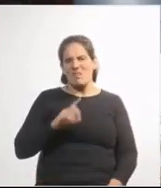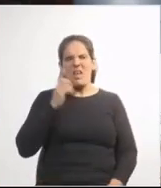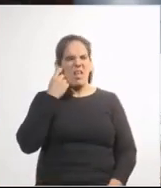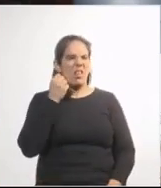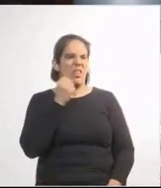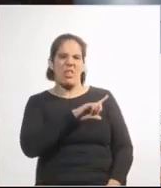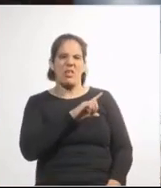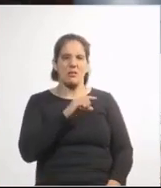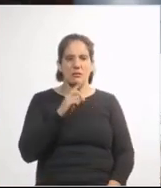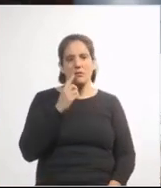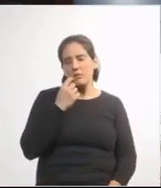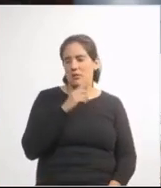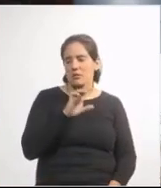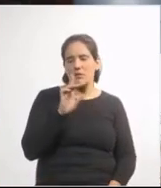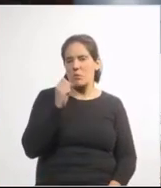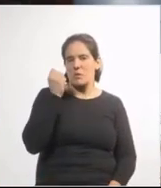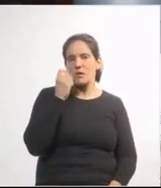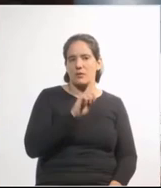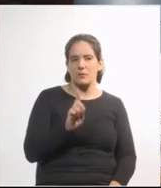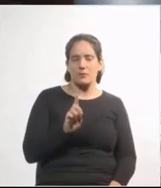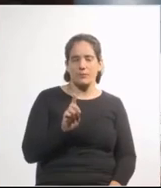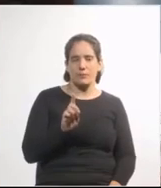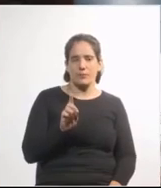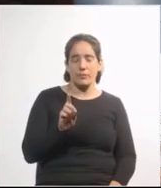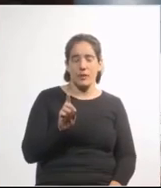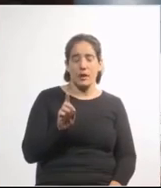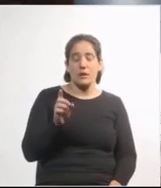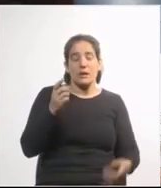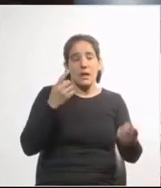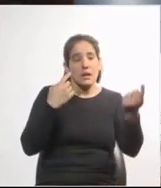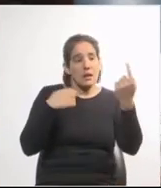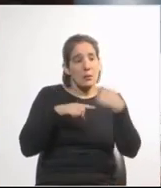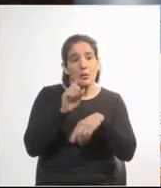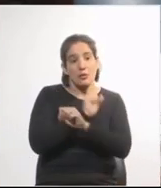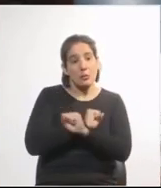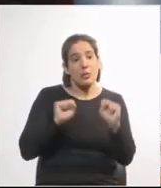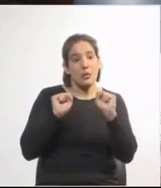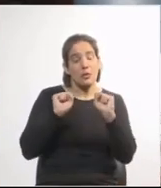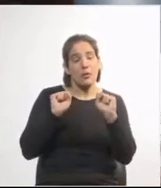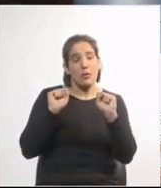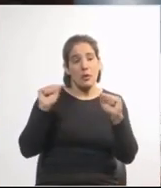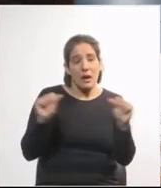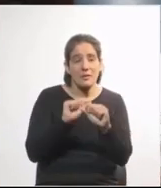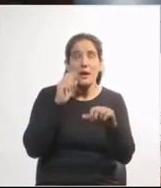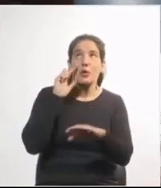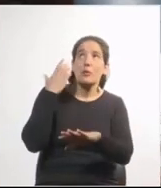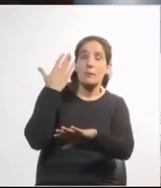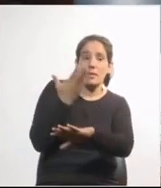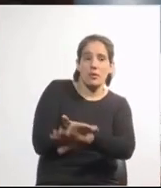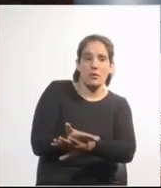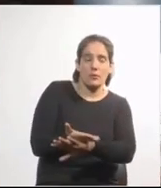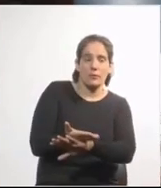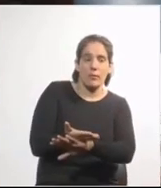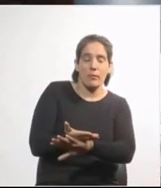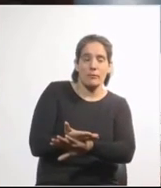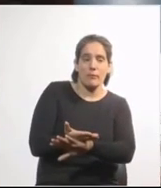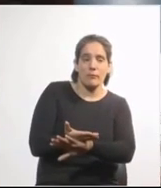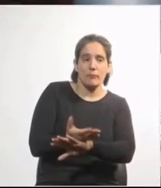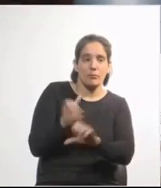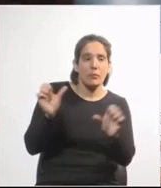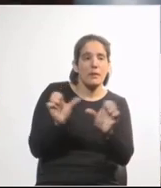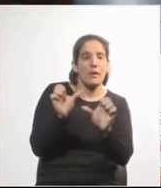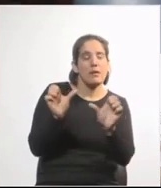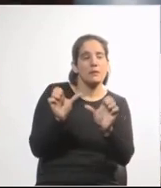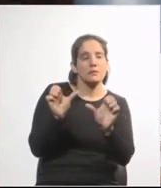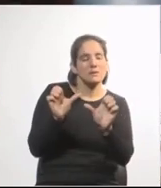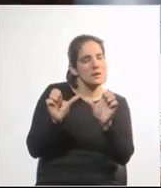dio prioridad a estos planteos. Tampoco se accedió a la solicitud para